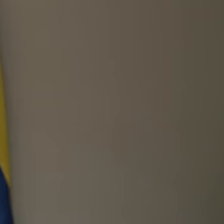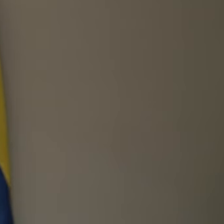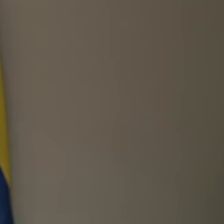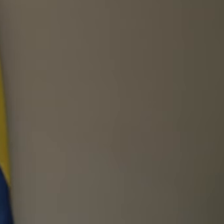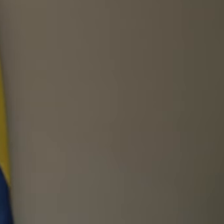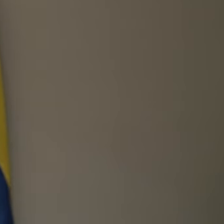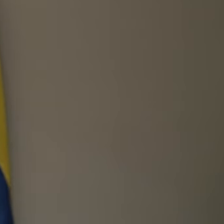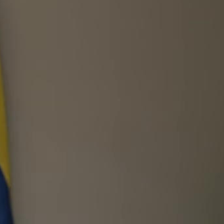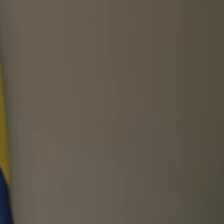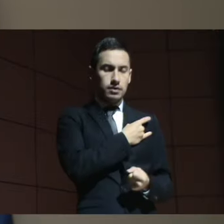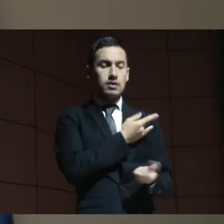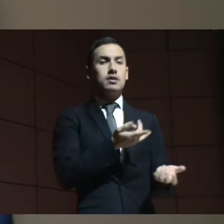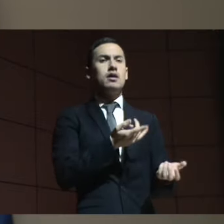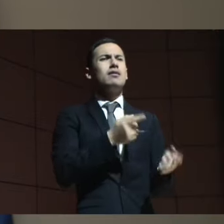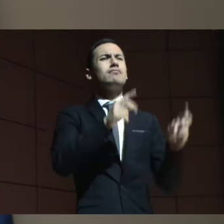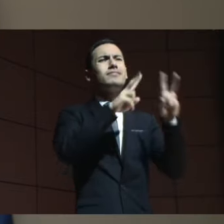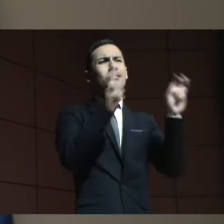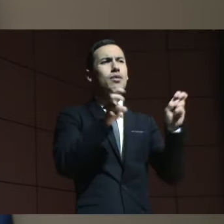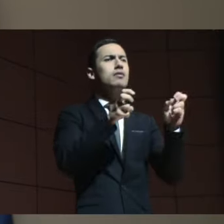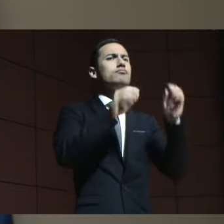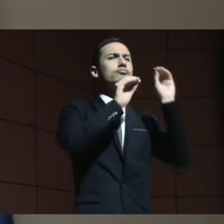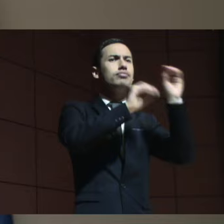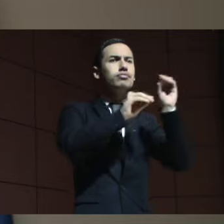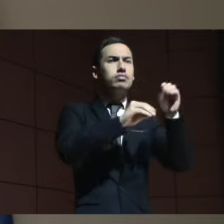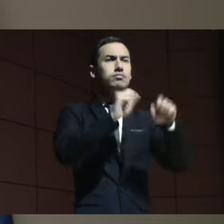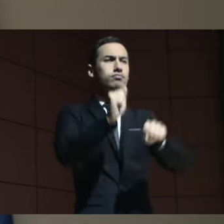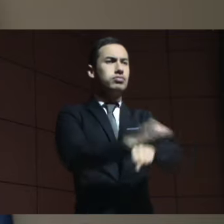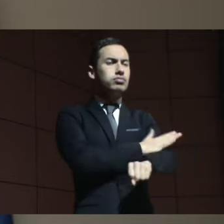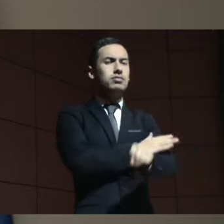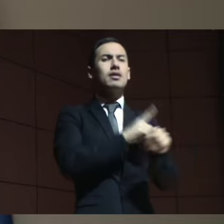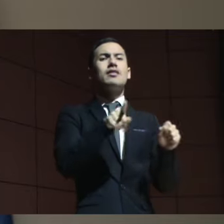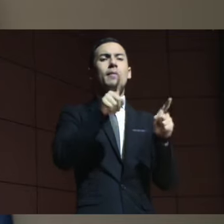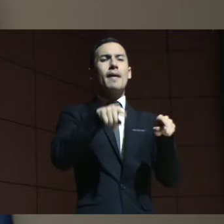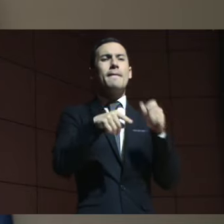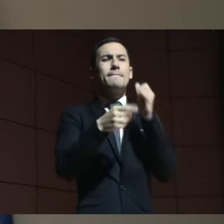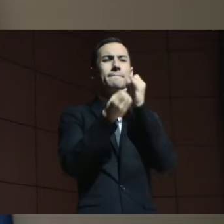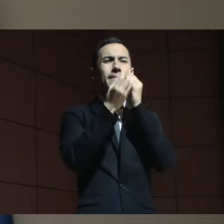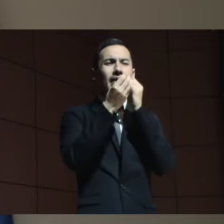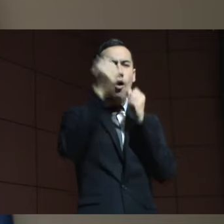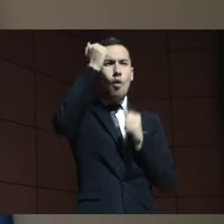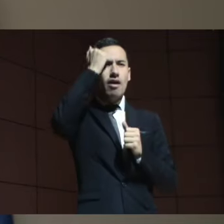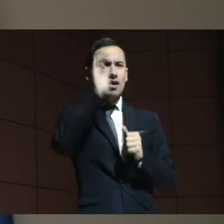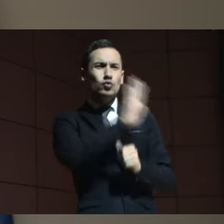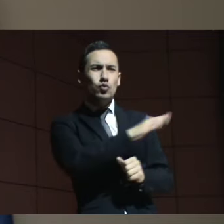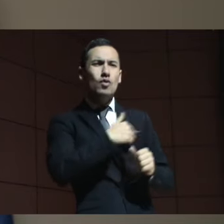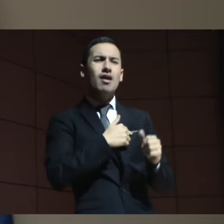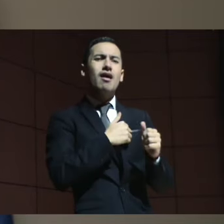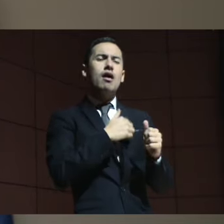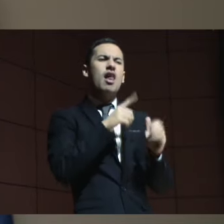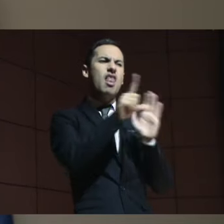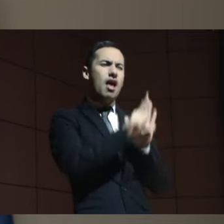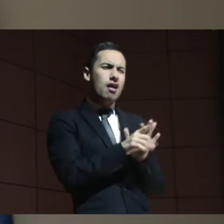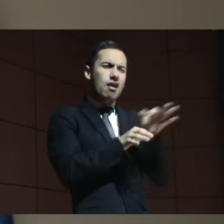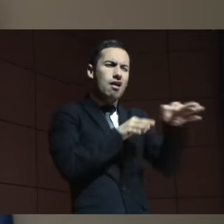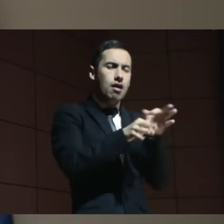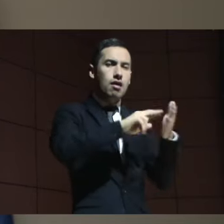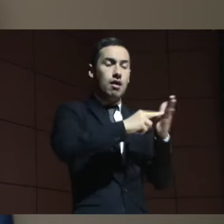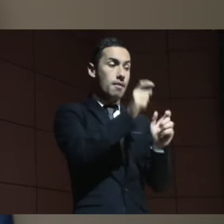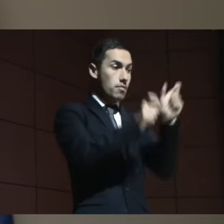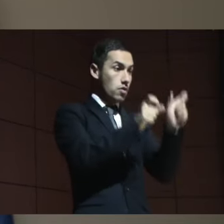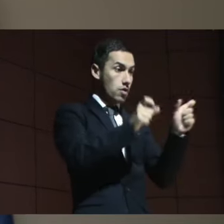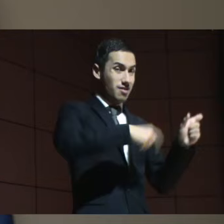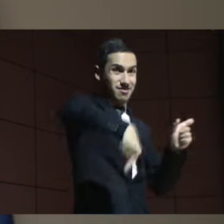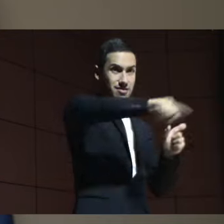conciliación extrajudicial en derecho, tareas de capacitación, de sensibilización, de pedagogía legal